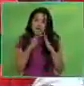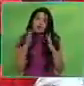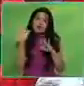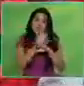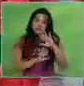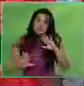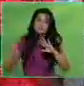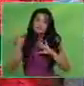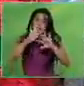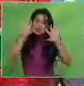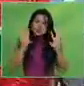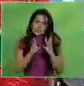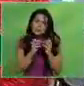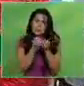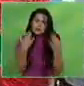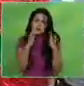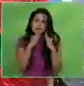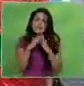País,